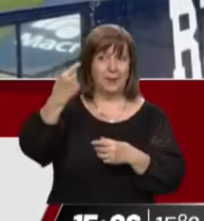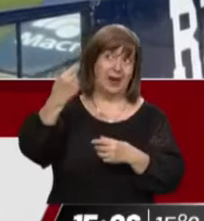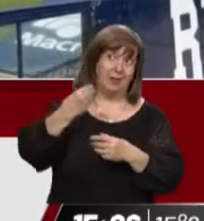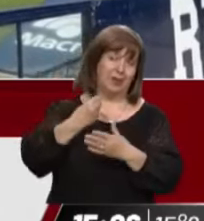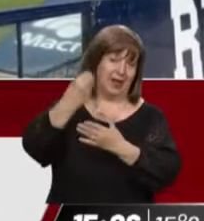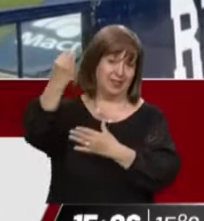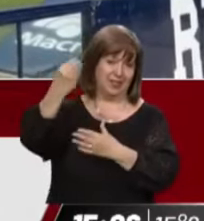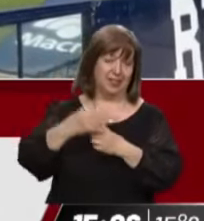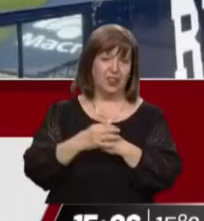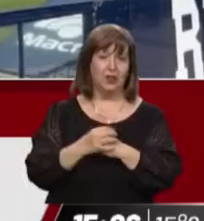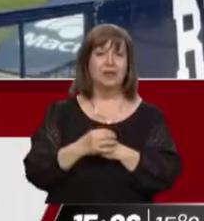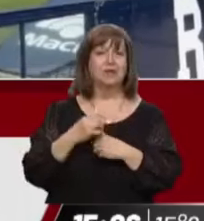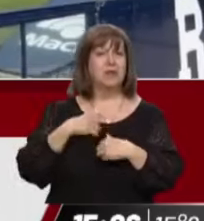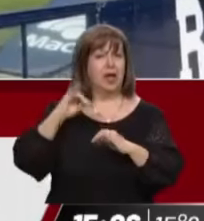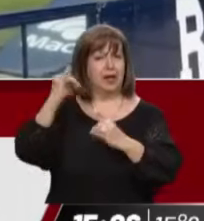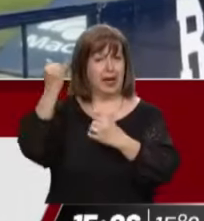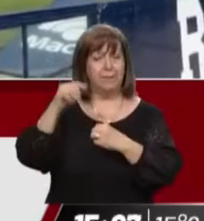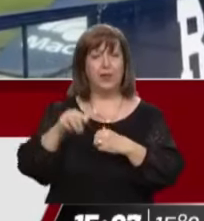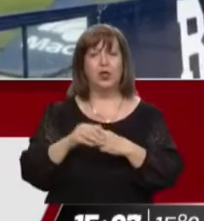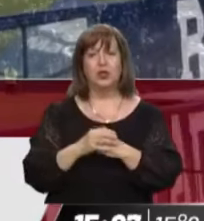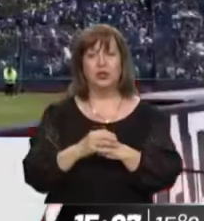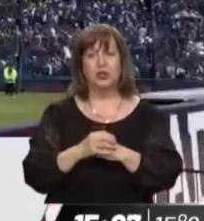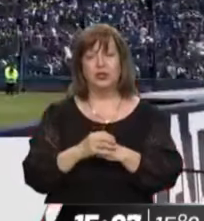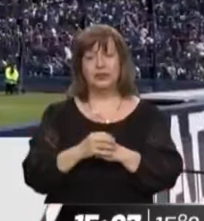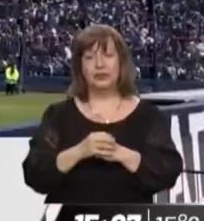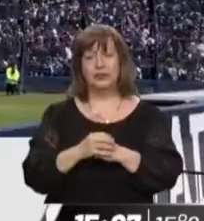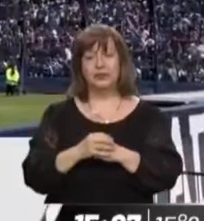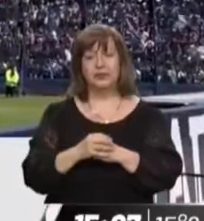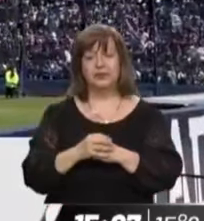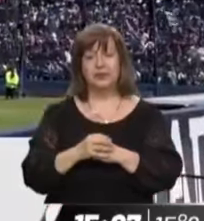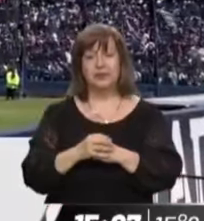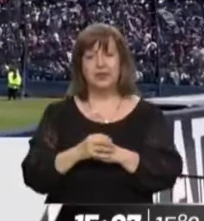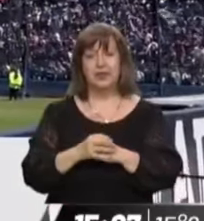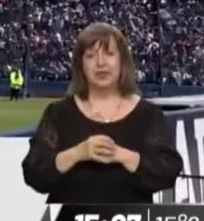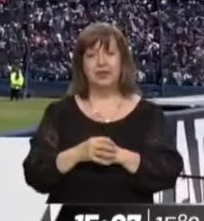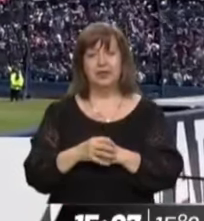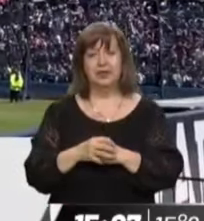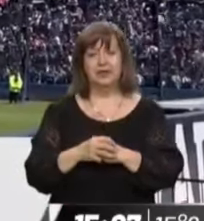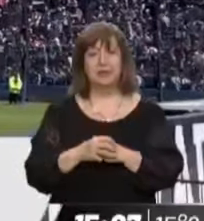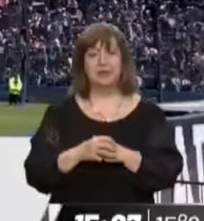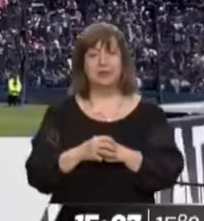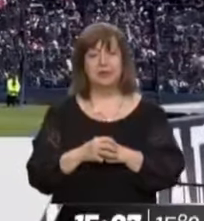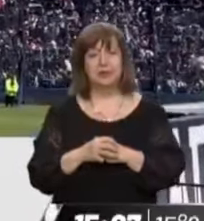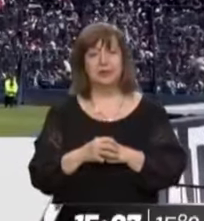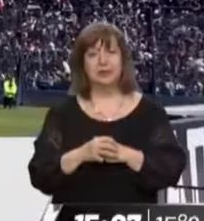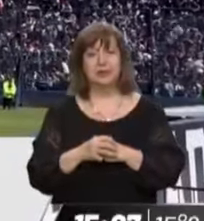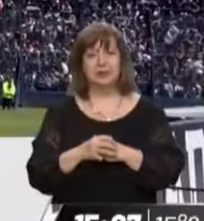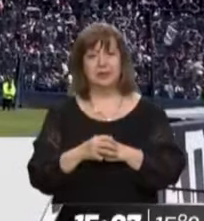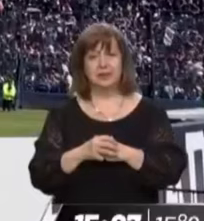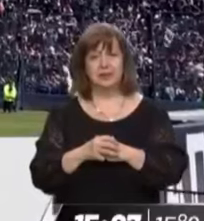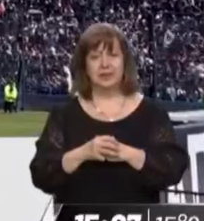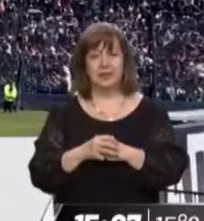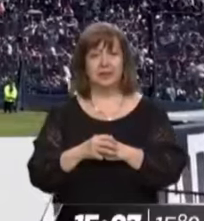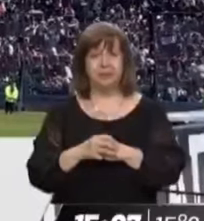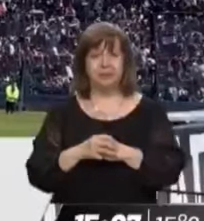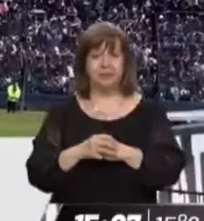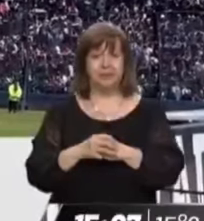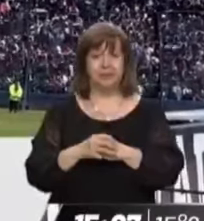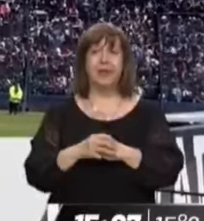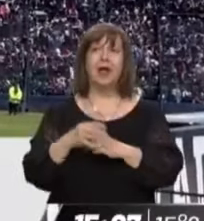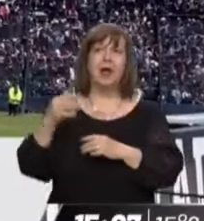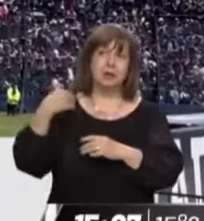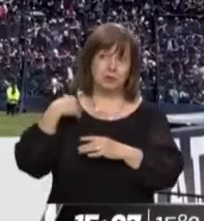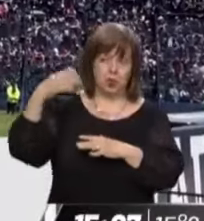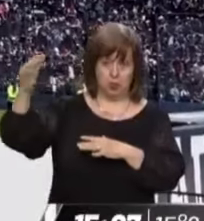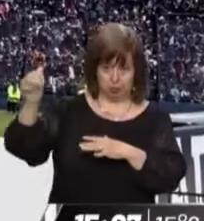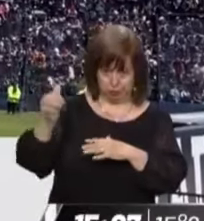De primera y campeones. Bueno, mirá, acá tengo. Vení. Correte más para acá, correte más para acá. Vení, vení más para acá para que te tome la cámara ahí